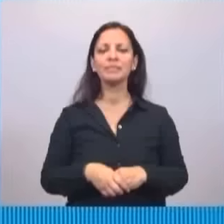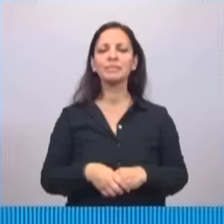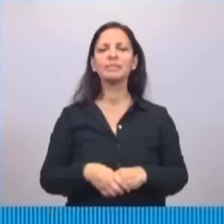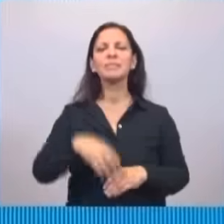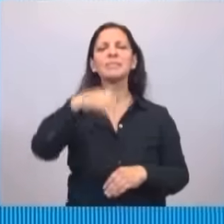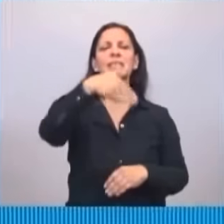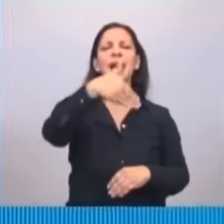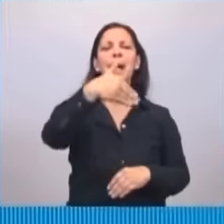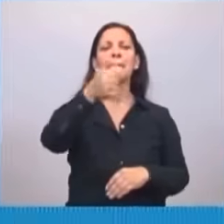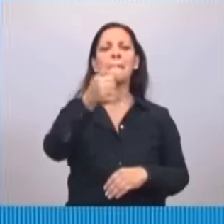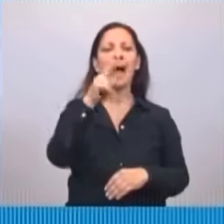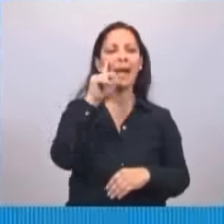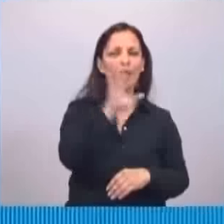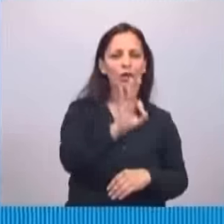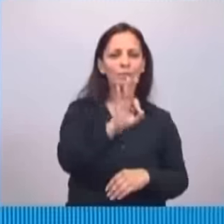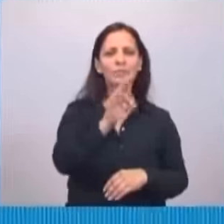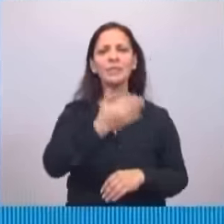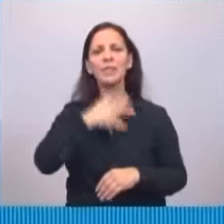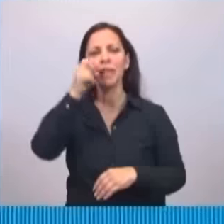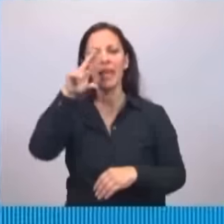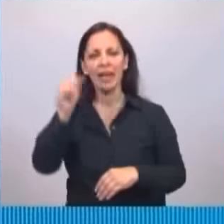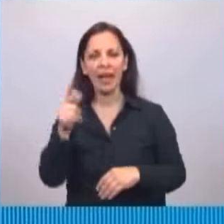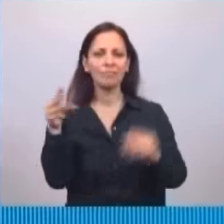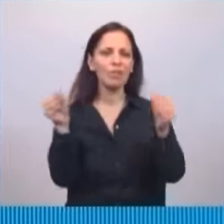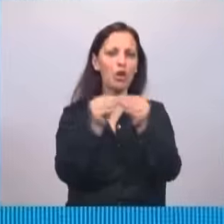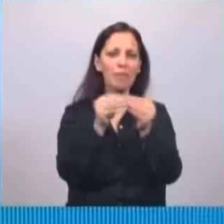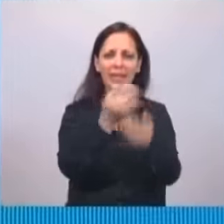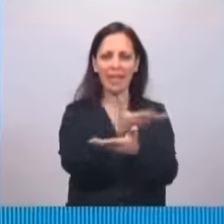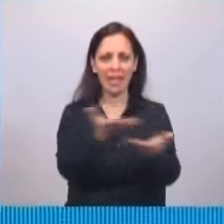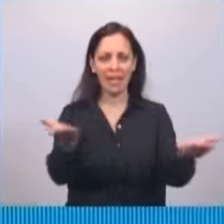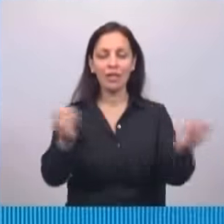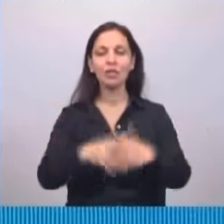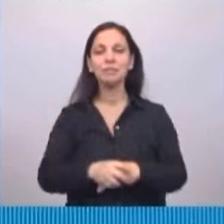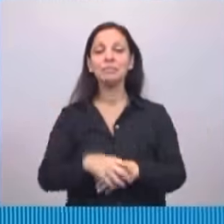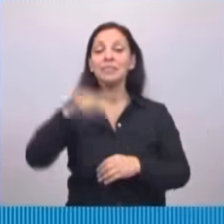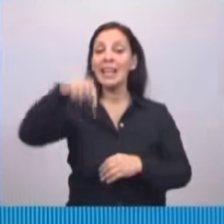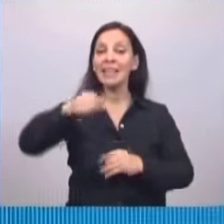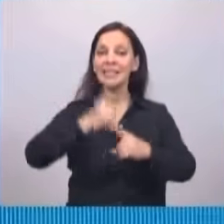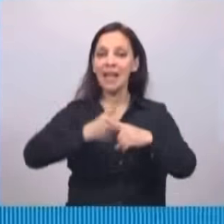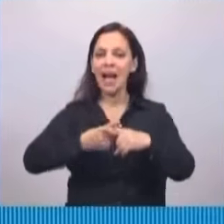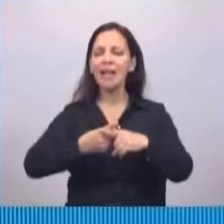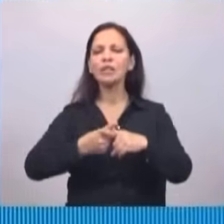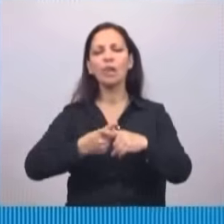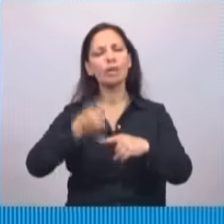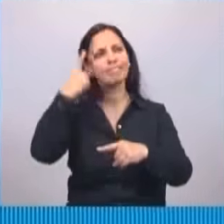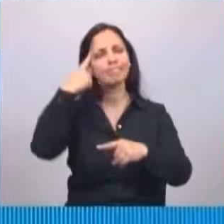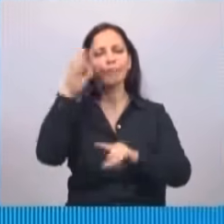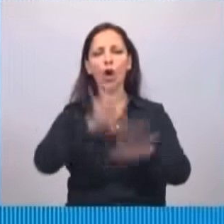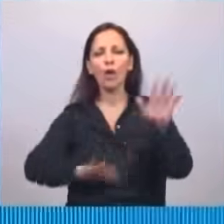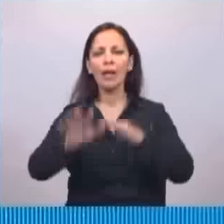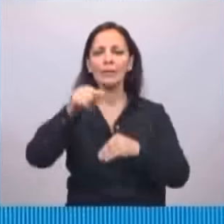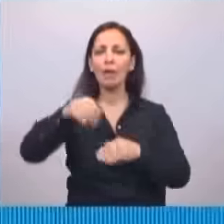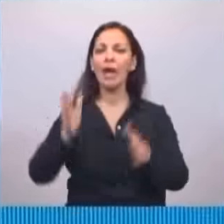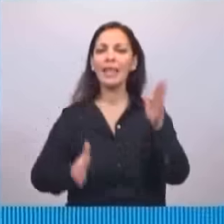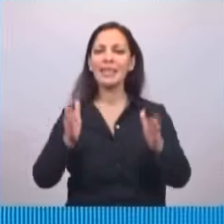Mario, Ferra, compañeros, compañeras, un acto que hicimos en esta etapa tan